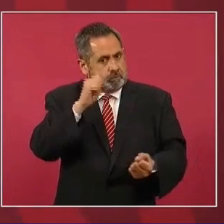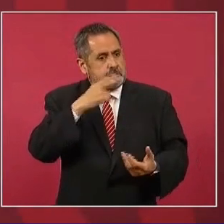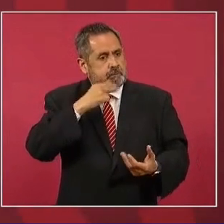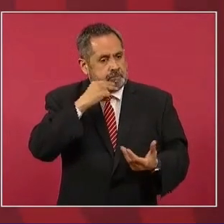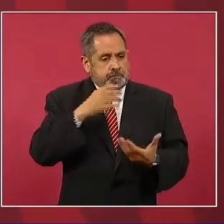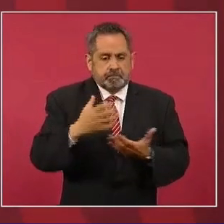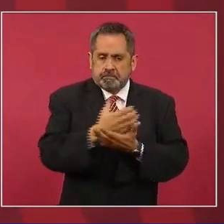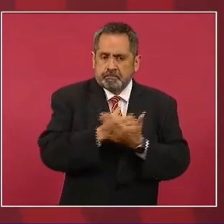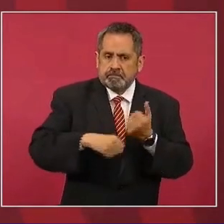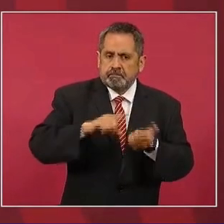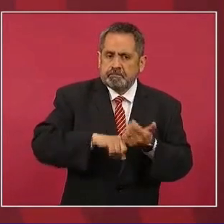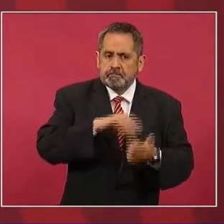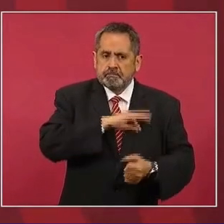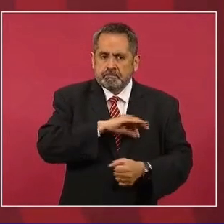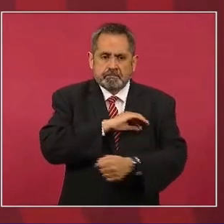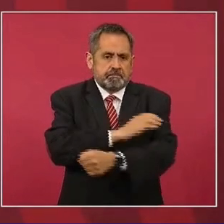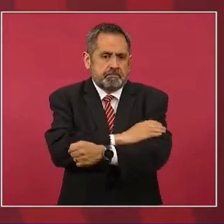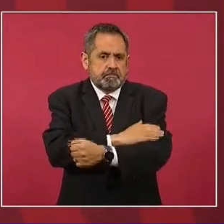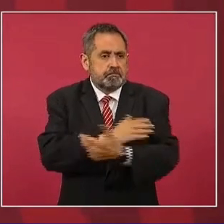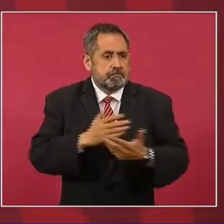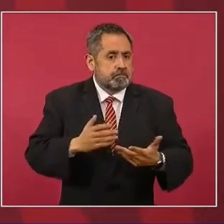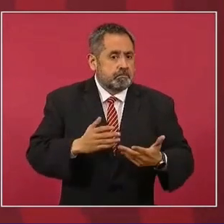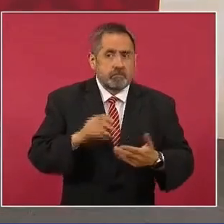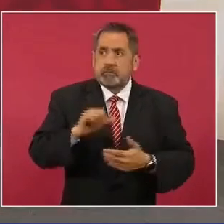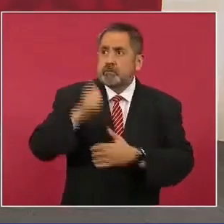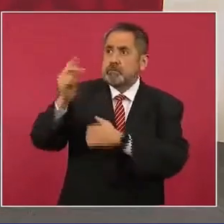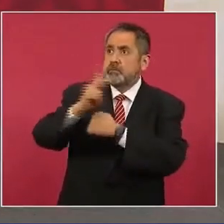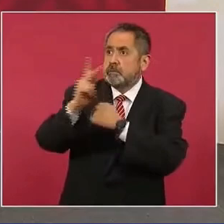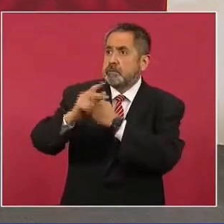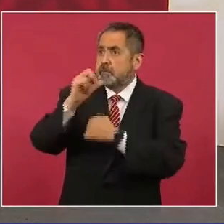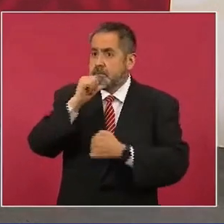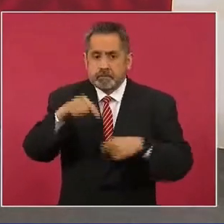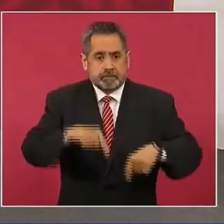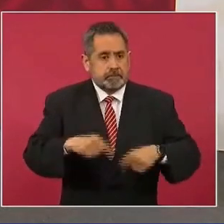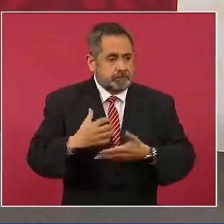que no se dan en otros países.